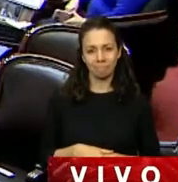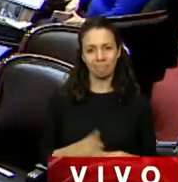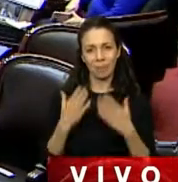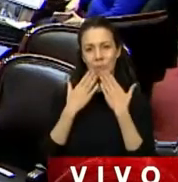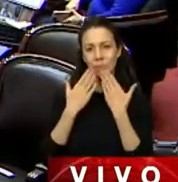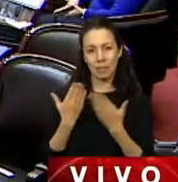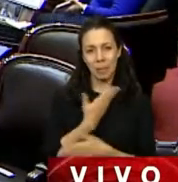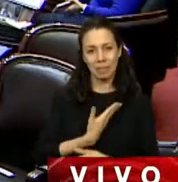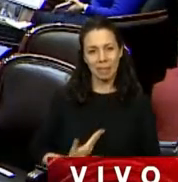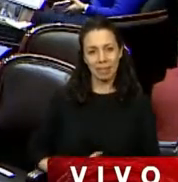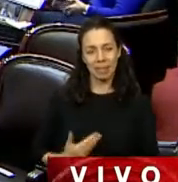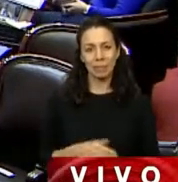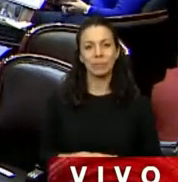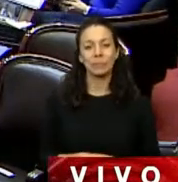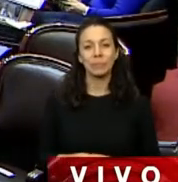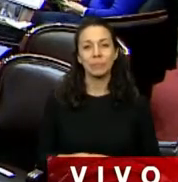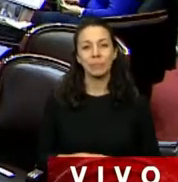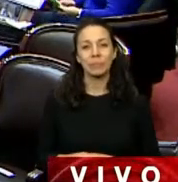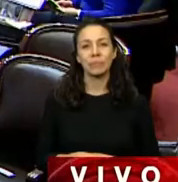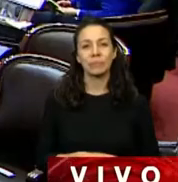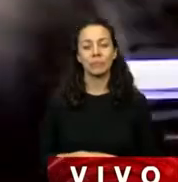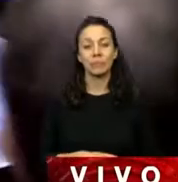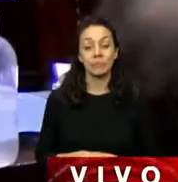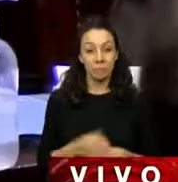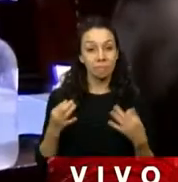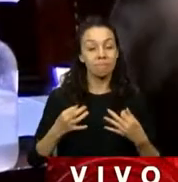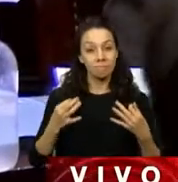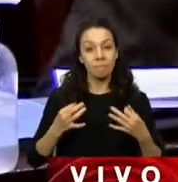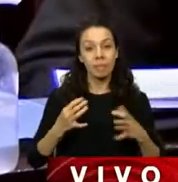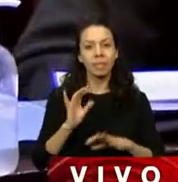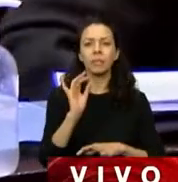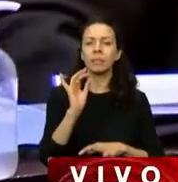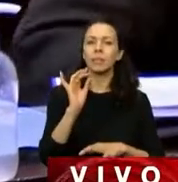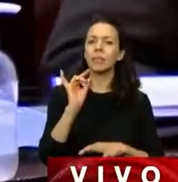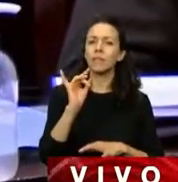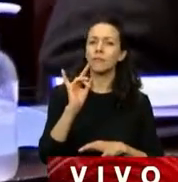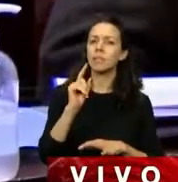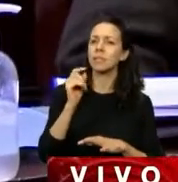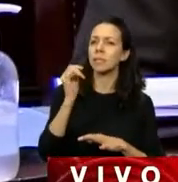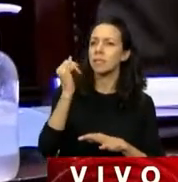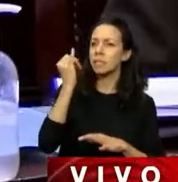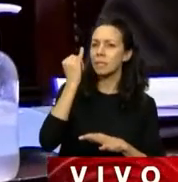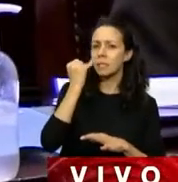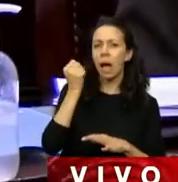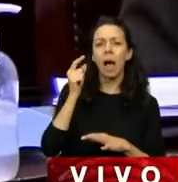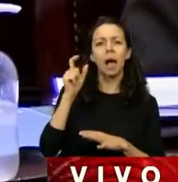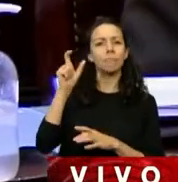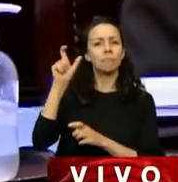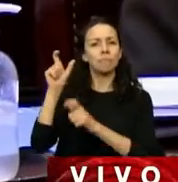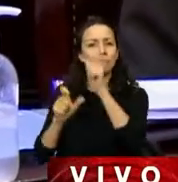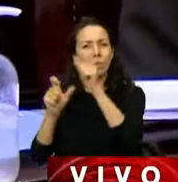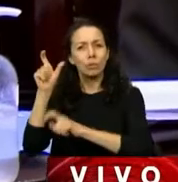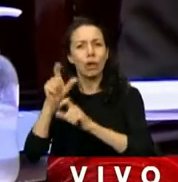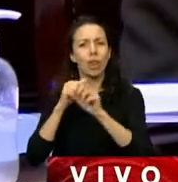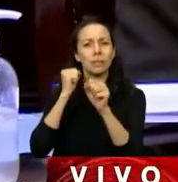Gracias, señor presidente. La verdad que es difícil, después de escuchar estas voluntades de